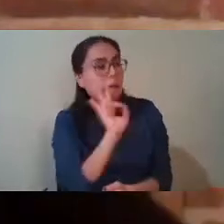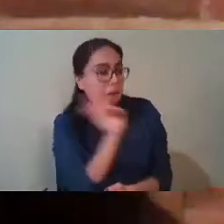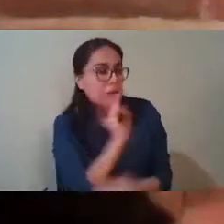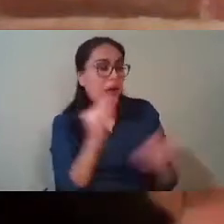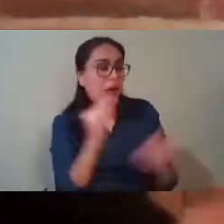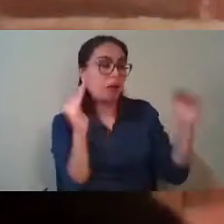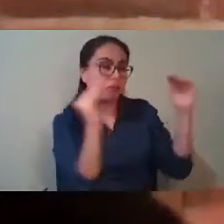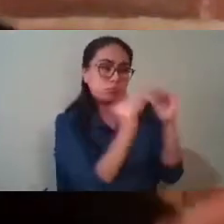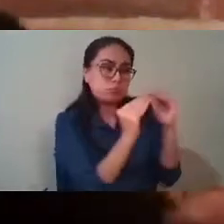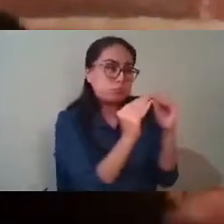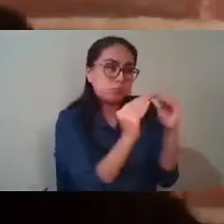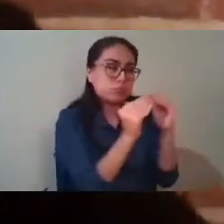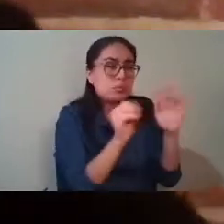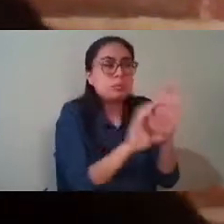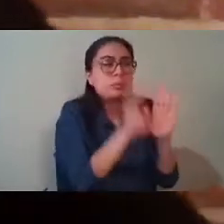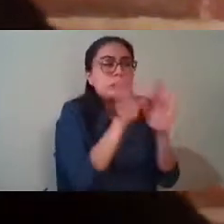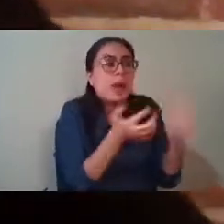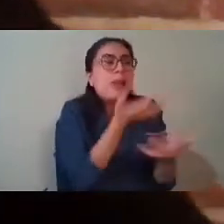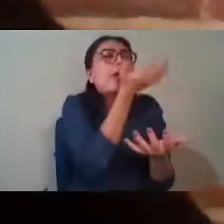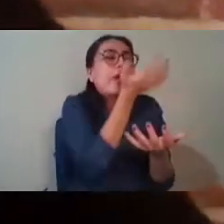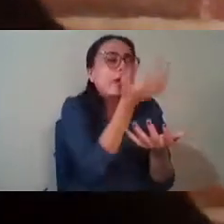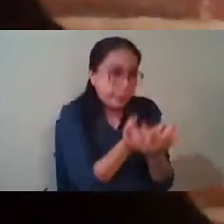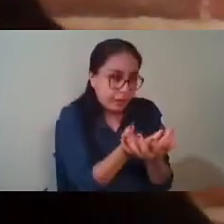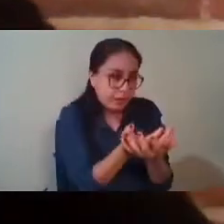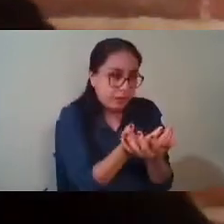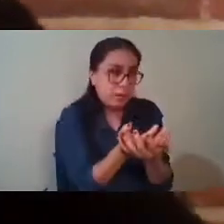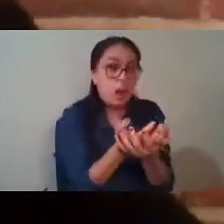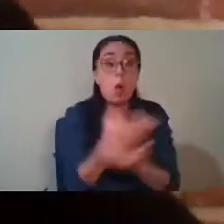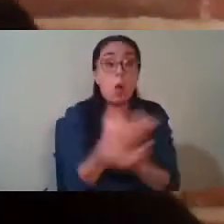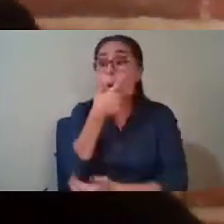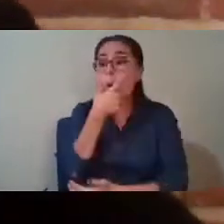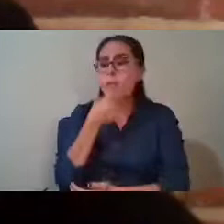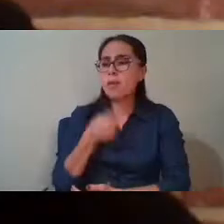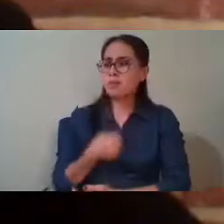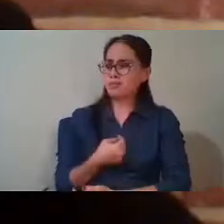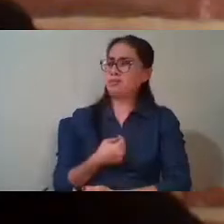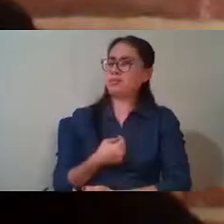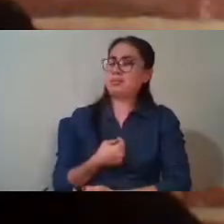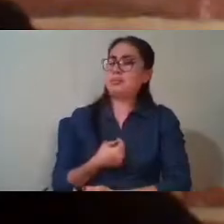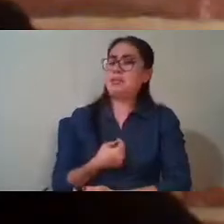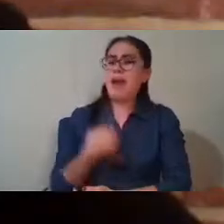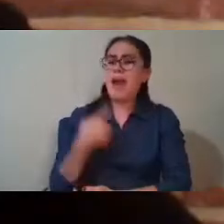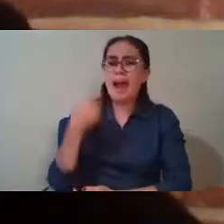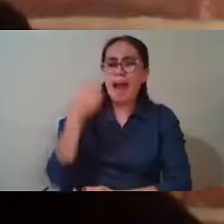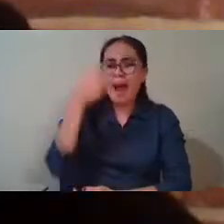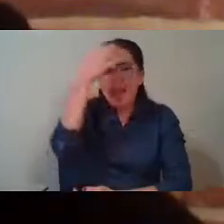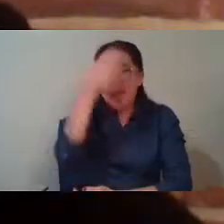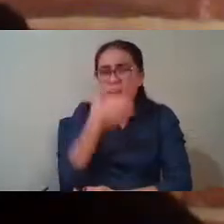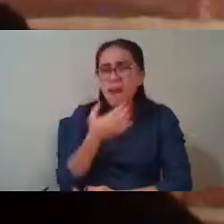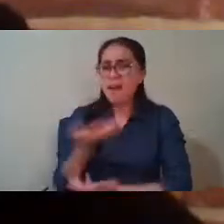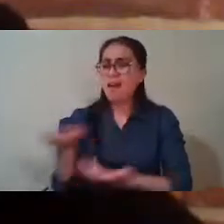de fin de semana. Y el señor puso una cara desolada y me dijo,